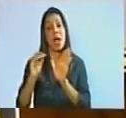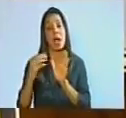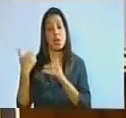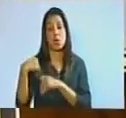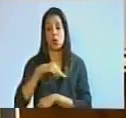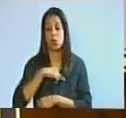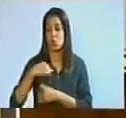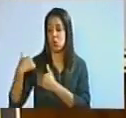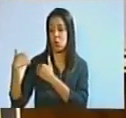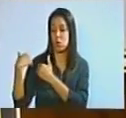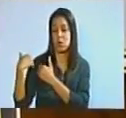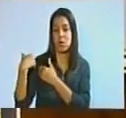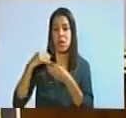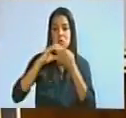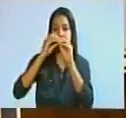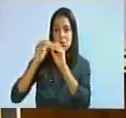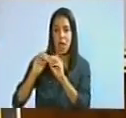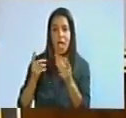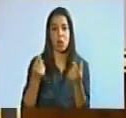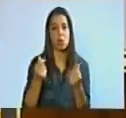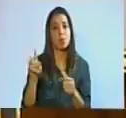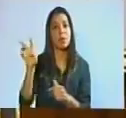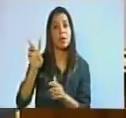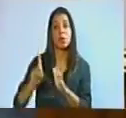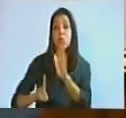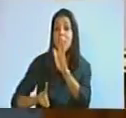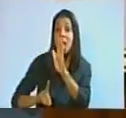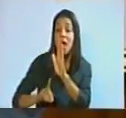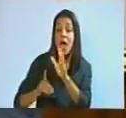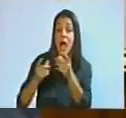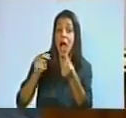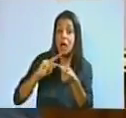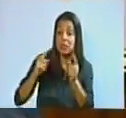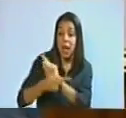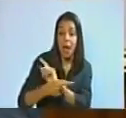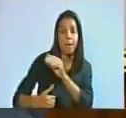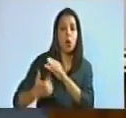de construir un nuevo modelo económico,